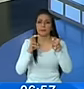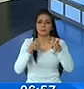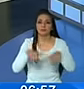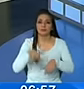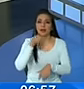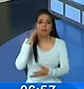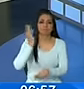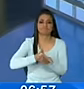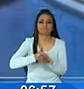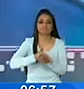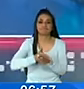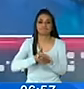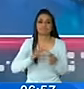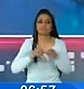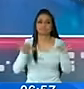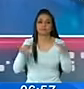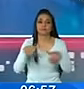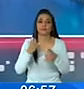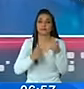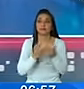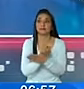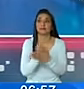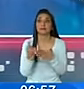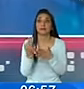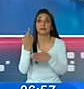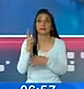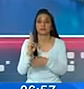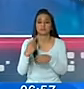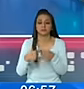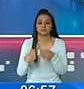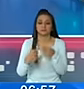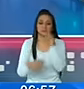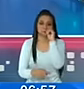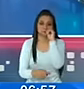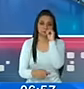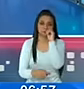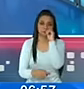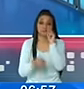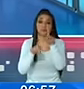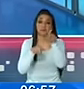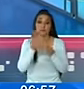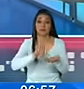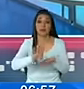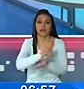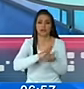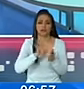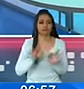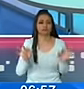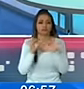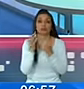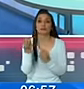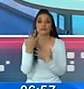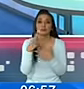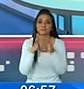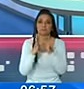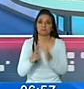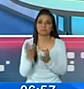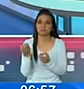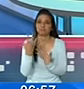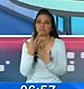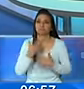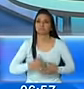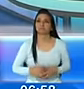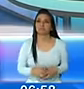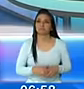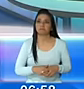del servicio de agua potable que se va a dar este fin de semana en el sur de la capital. Correcto, hay algunos barrios, importante información, así que Alison, vamos contigo, la